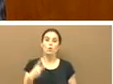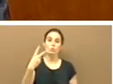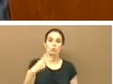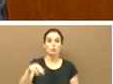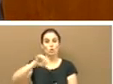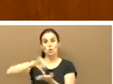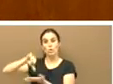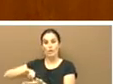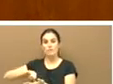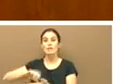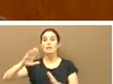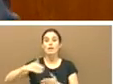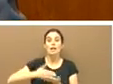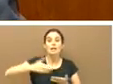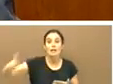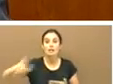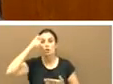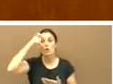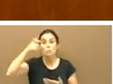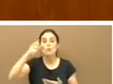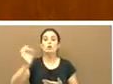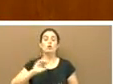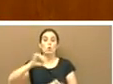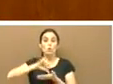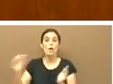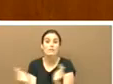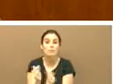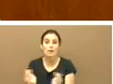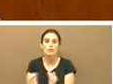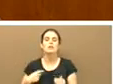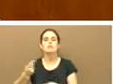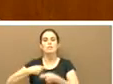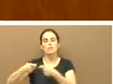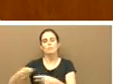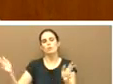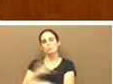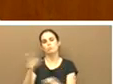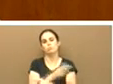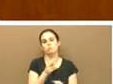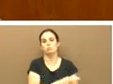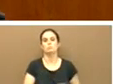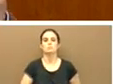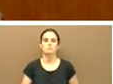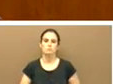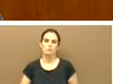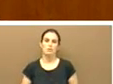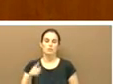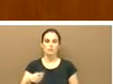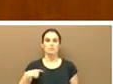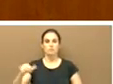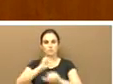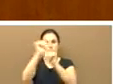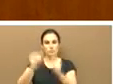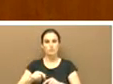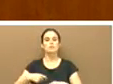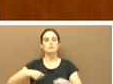y cierre masivo de comercio en ciudades intermedias y del comercio rural en los pueblos de Extremadura. Este modelo de Rajoy